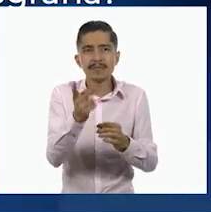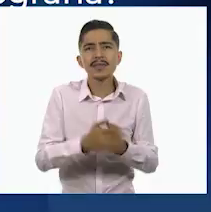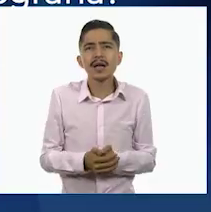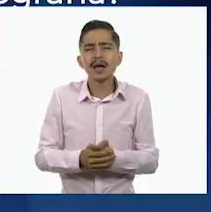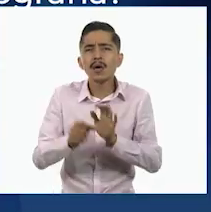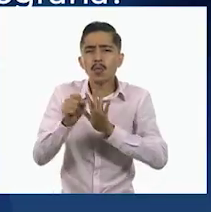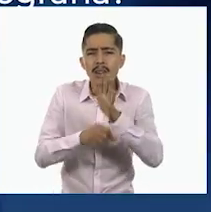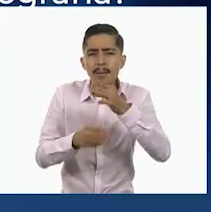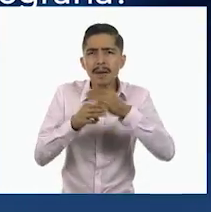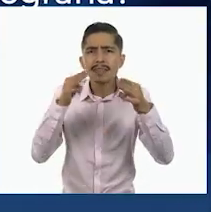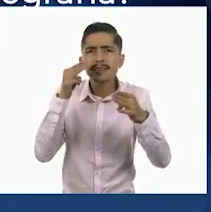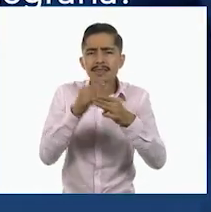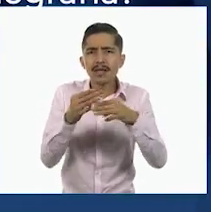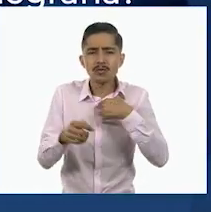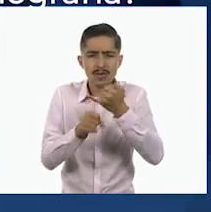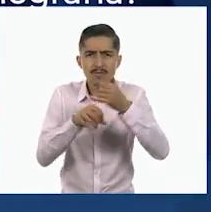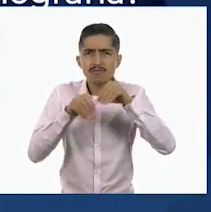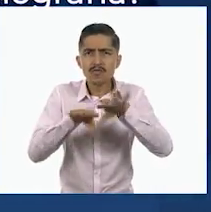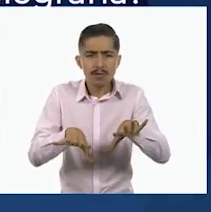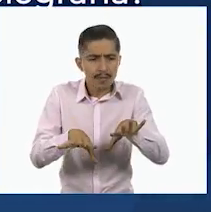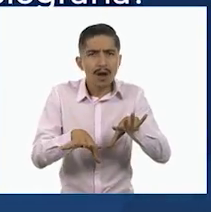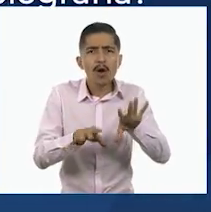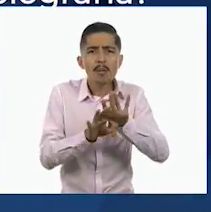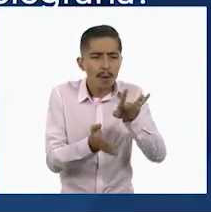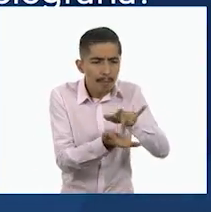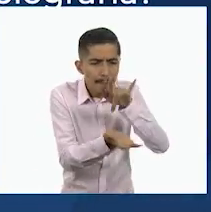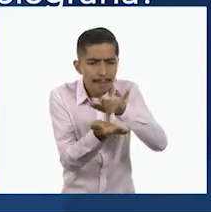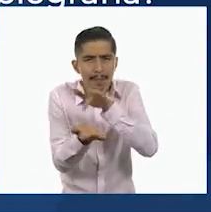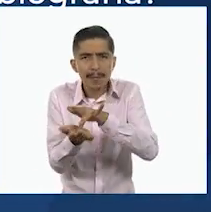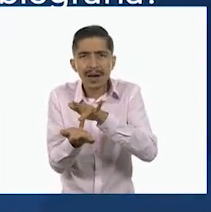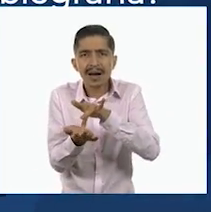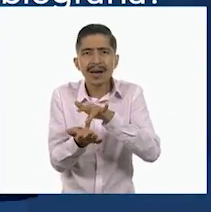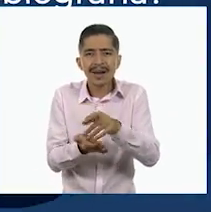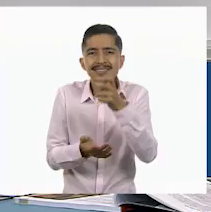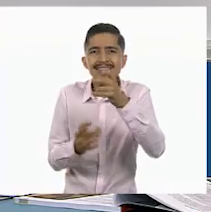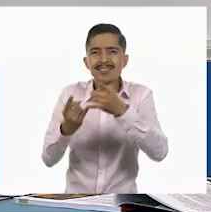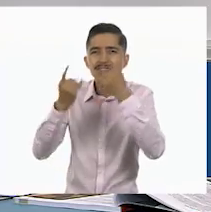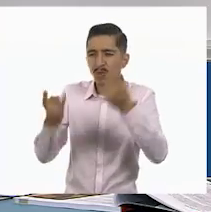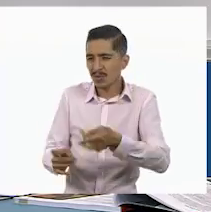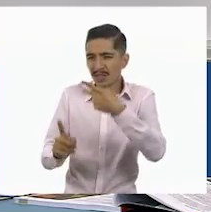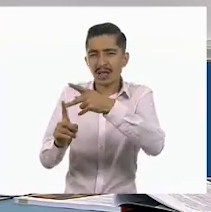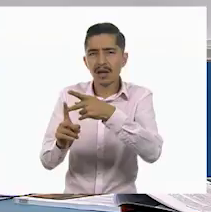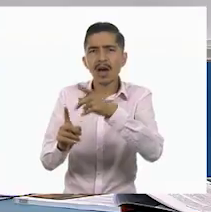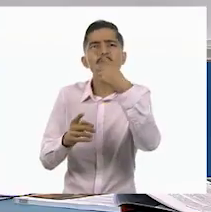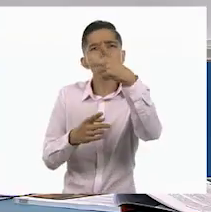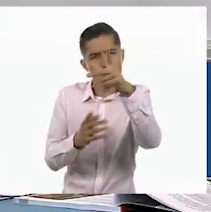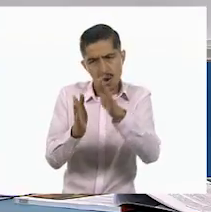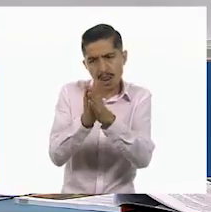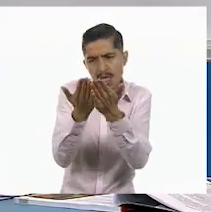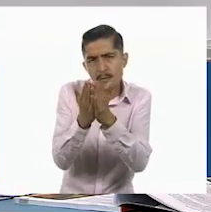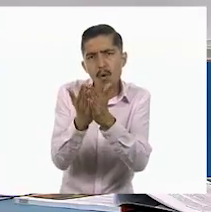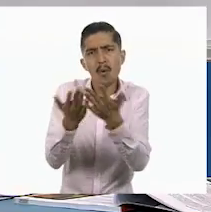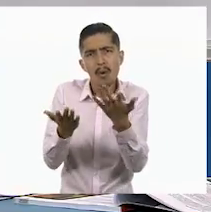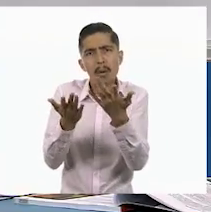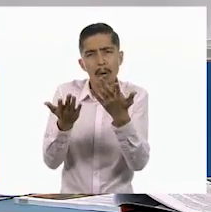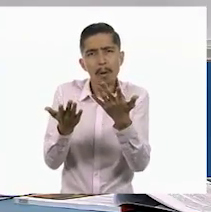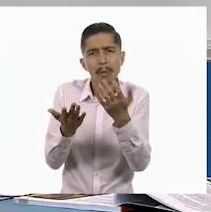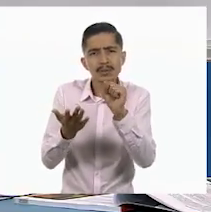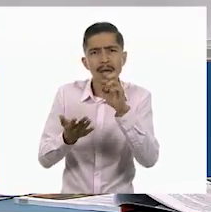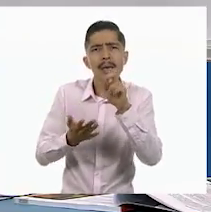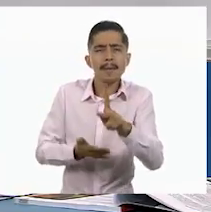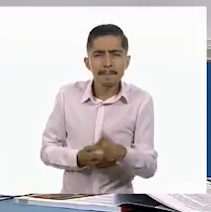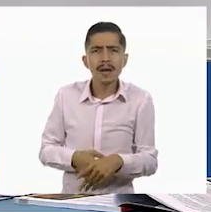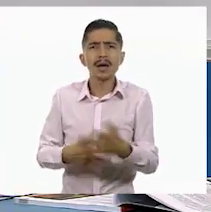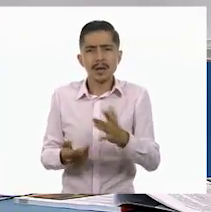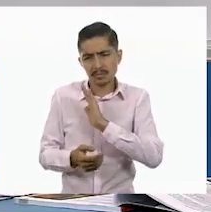dice, ¿en qué materiales de consulta puedo apoyarme para redactar una biografía? en tu libro de texto y tu diccionario. En tu